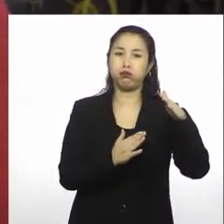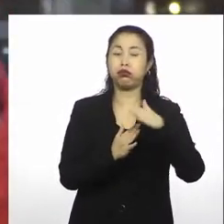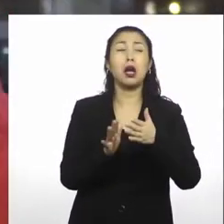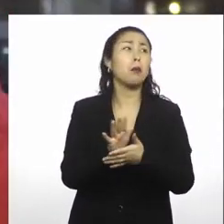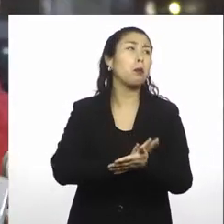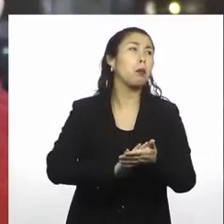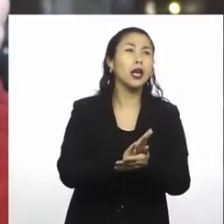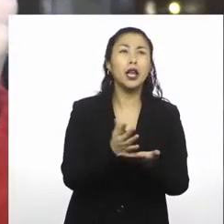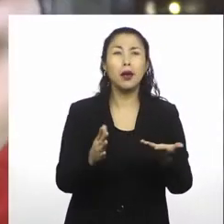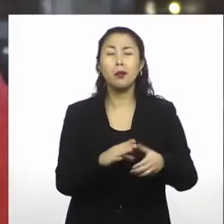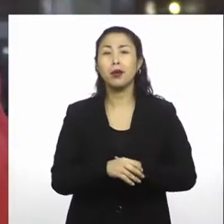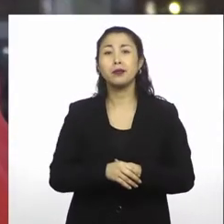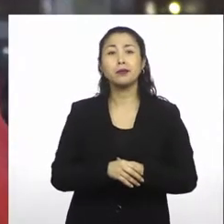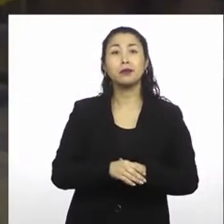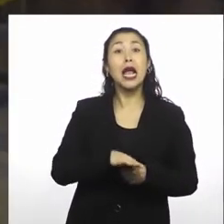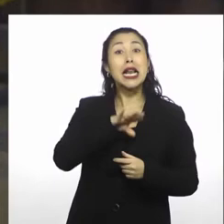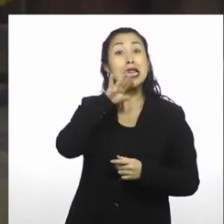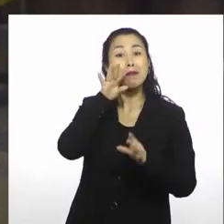ejemplo limpiapipas,